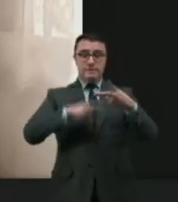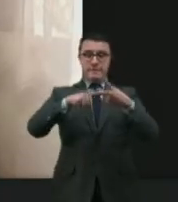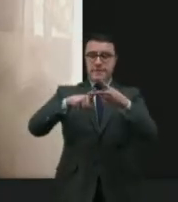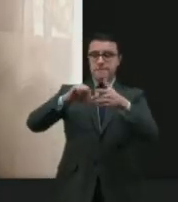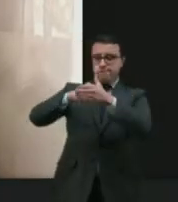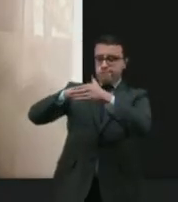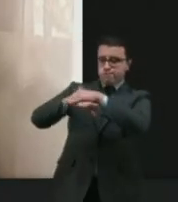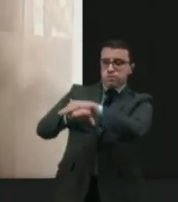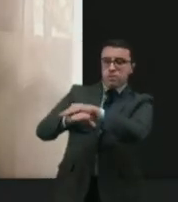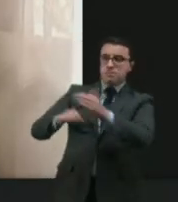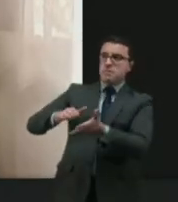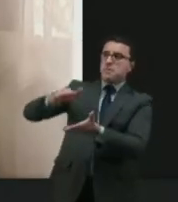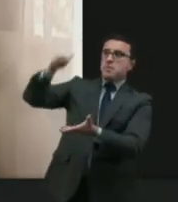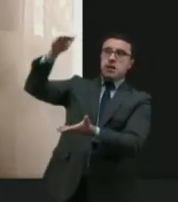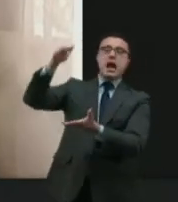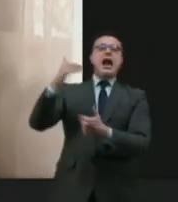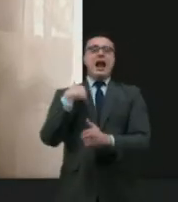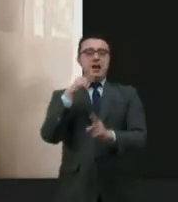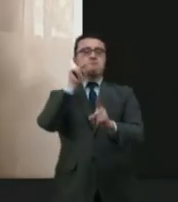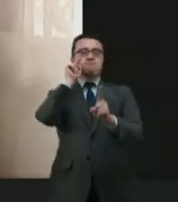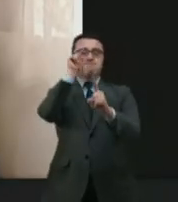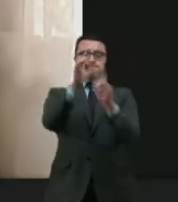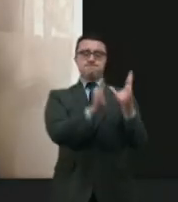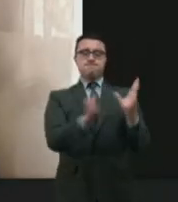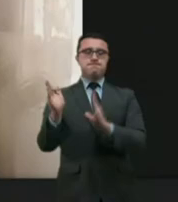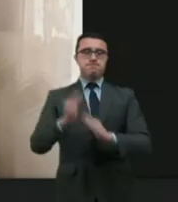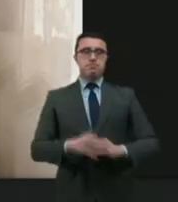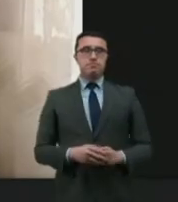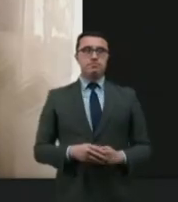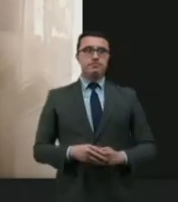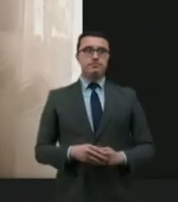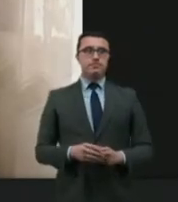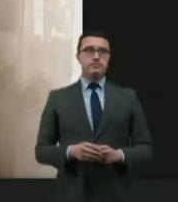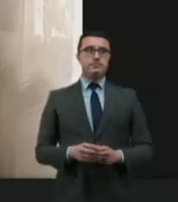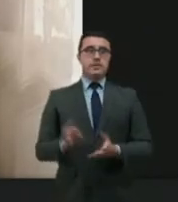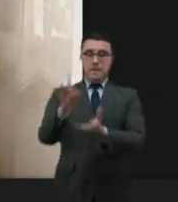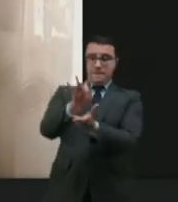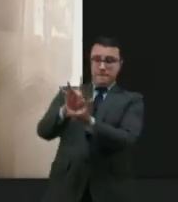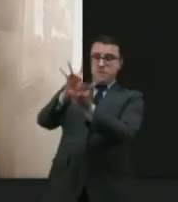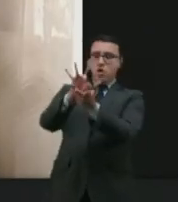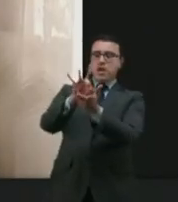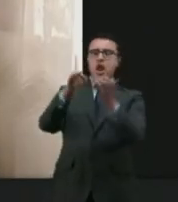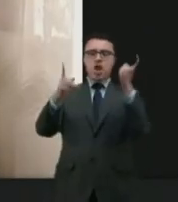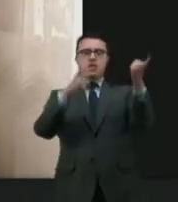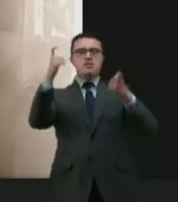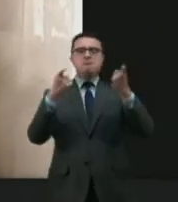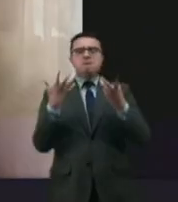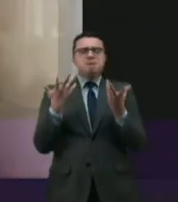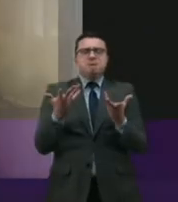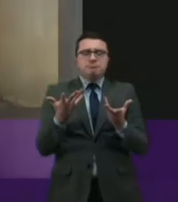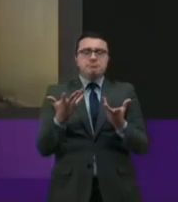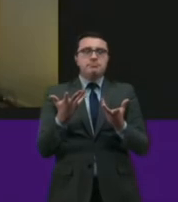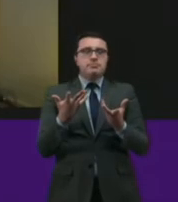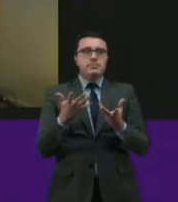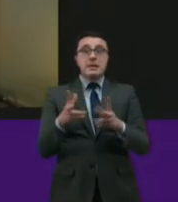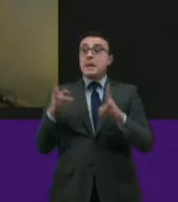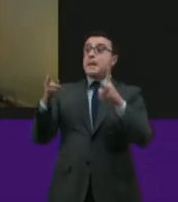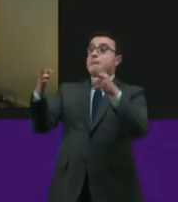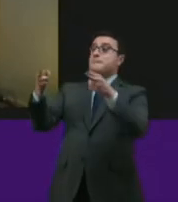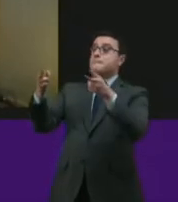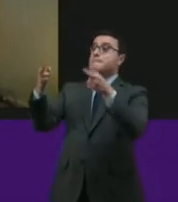es ahí donde vemos nuestro objetivo. El modelo de negocio naturalmente tiene que ver con un